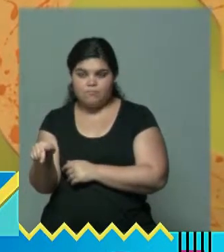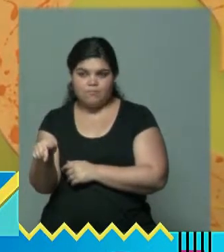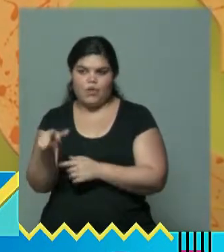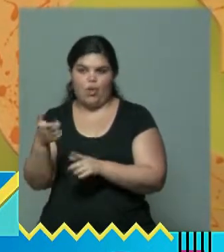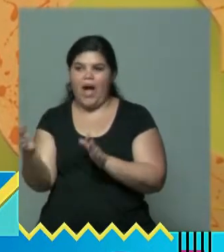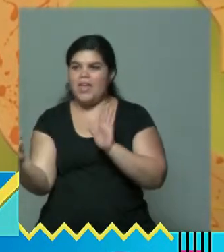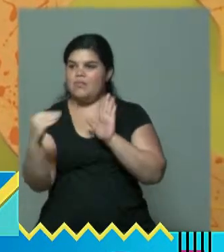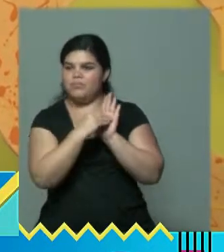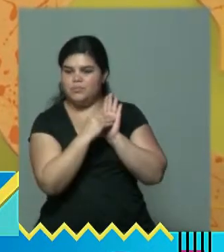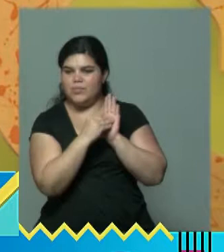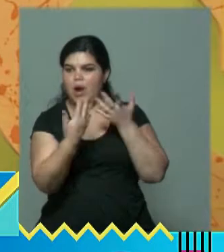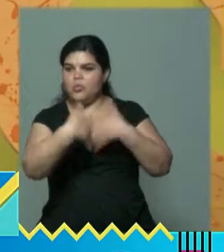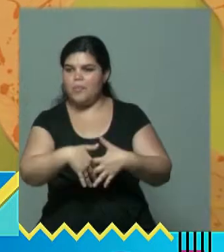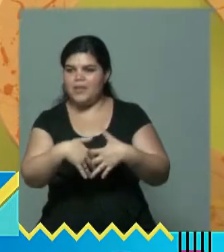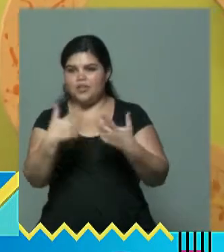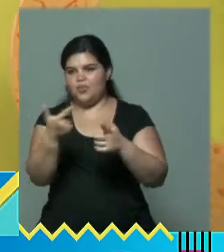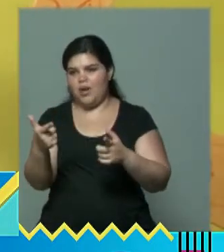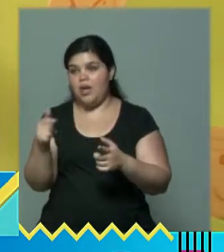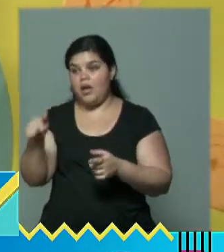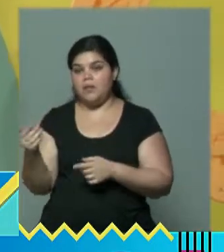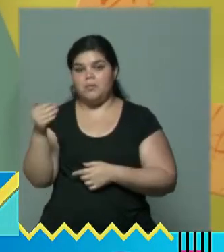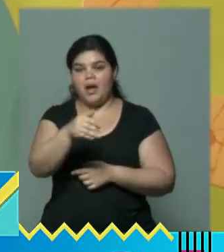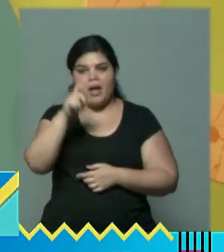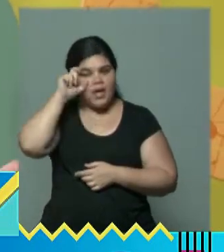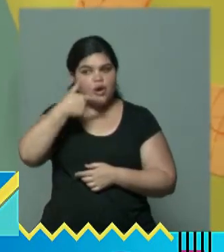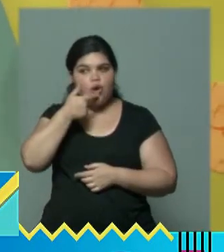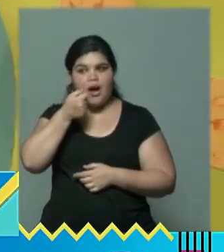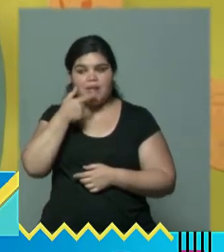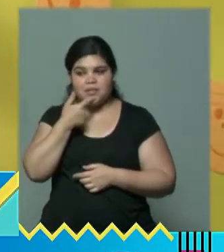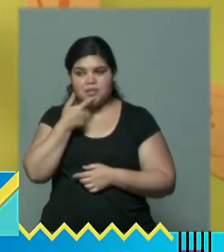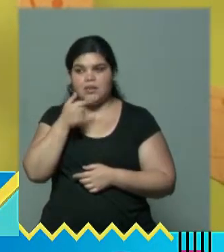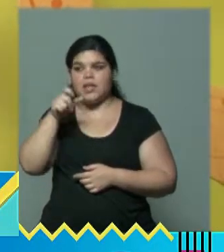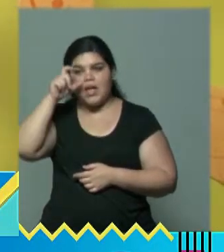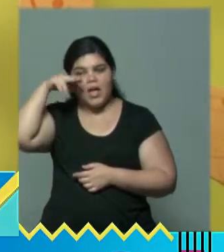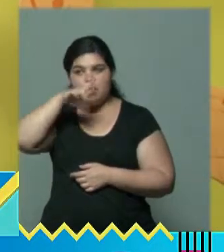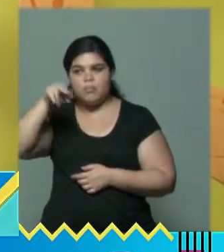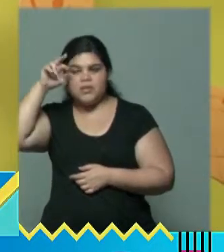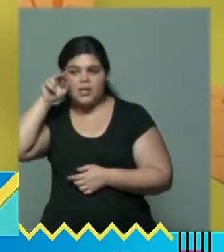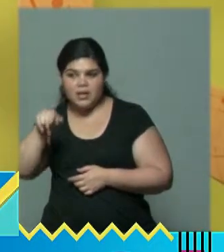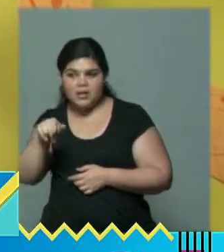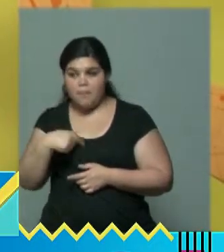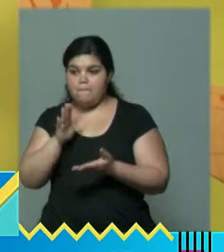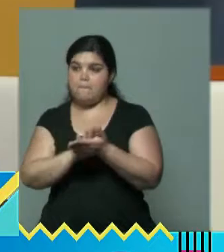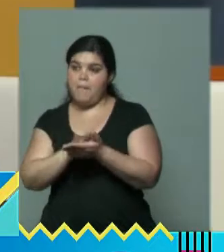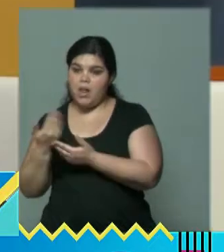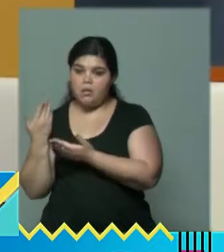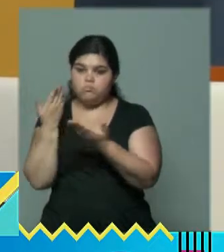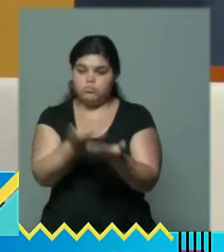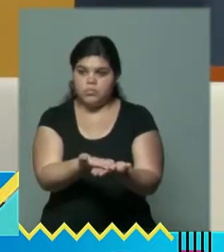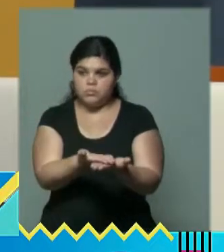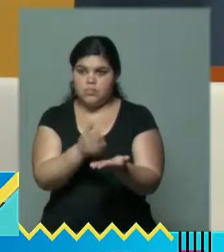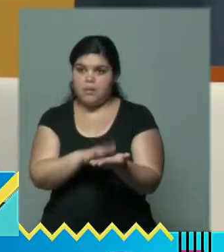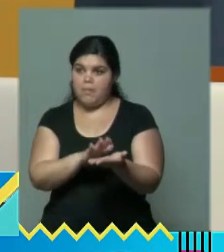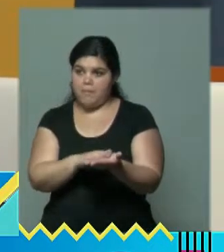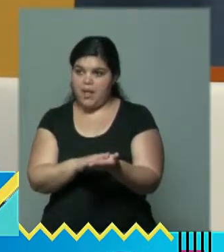sale el subsidio en automático. Bueno, ahí te vas al Ecogas o al ENRE, presentás, digamos, tus papeles, y no tenés que ir, lo